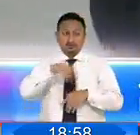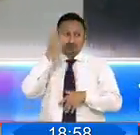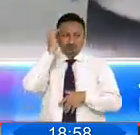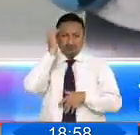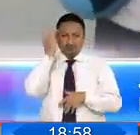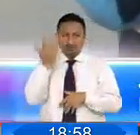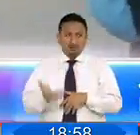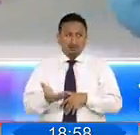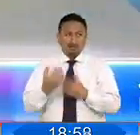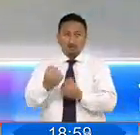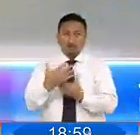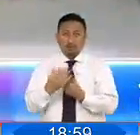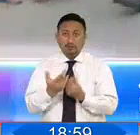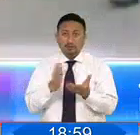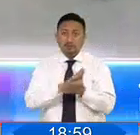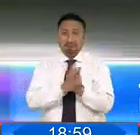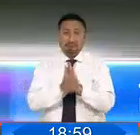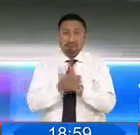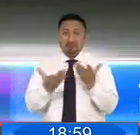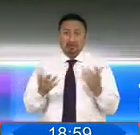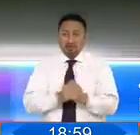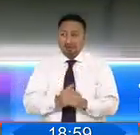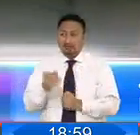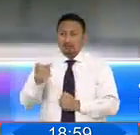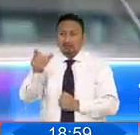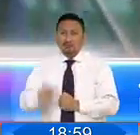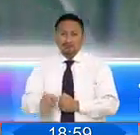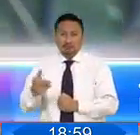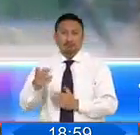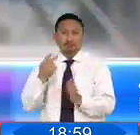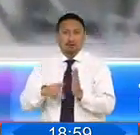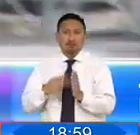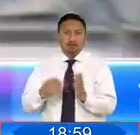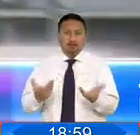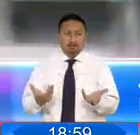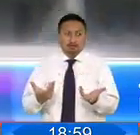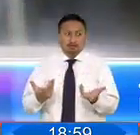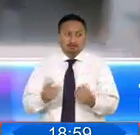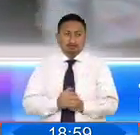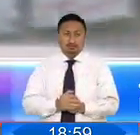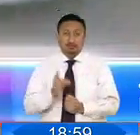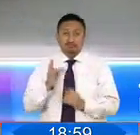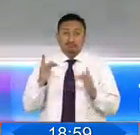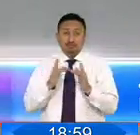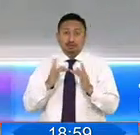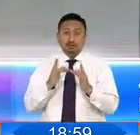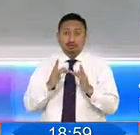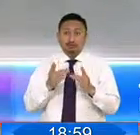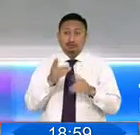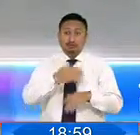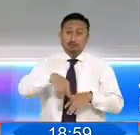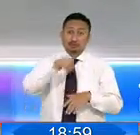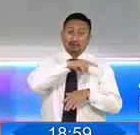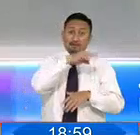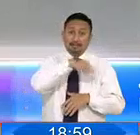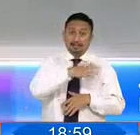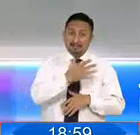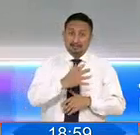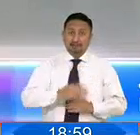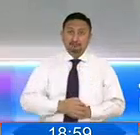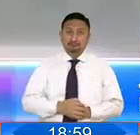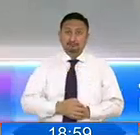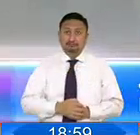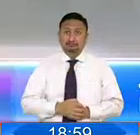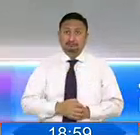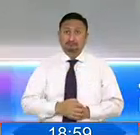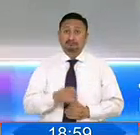desesperación ante la falta de información sobre sus seres queridos, ya que no tenían contacto desde el día de la revuelta, que